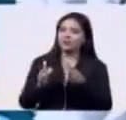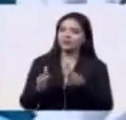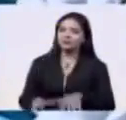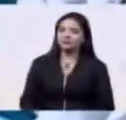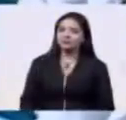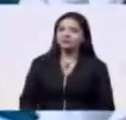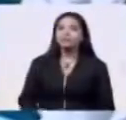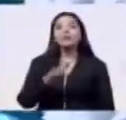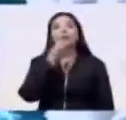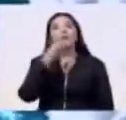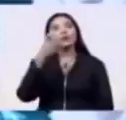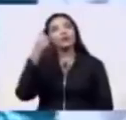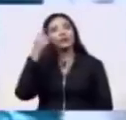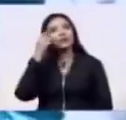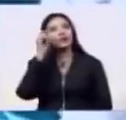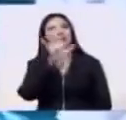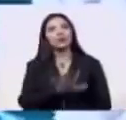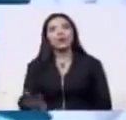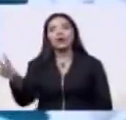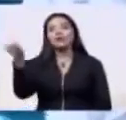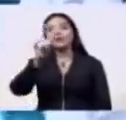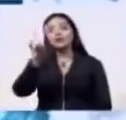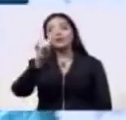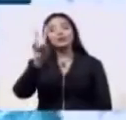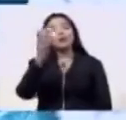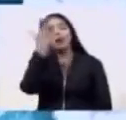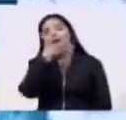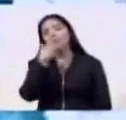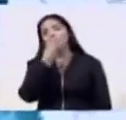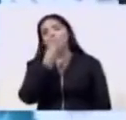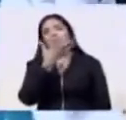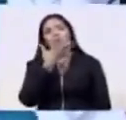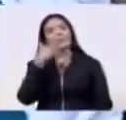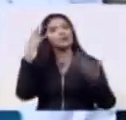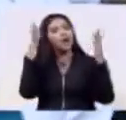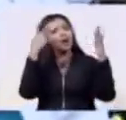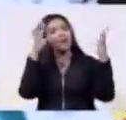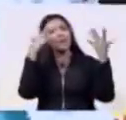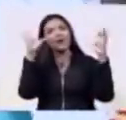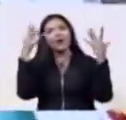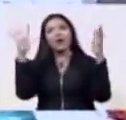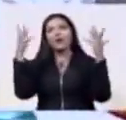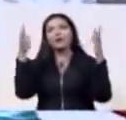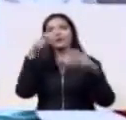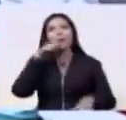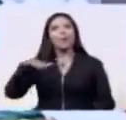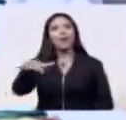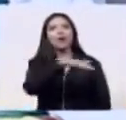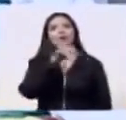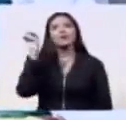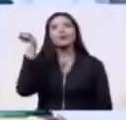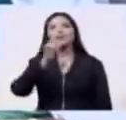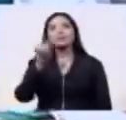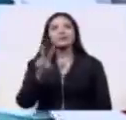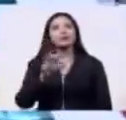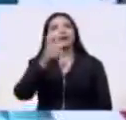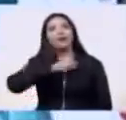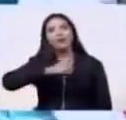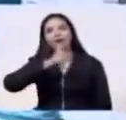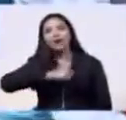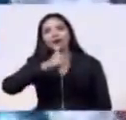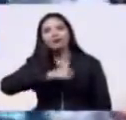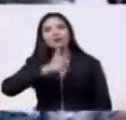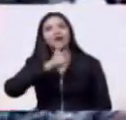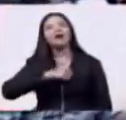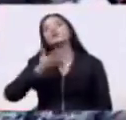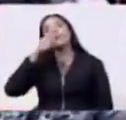días a toda Venezuela, a esa Venezuela hermosa. Vamos a darle un aplauso al pueblo venezolano en resistencia. Ese